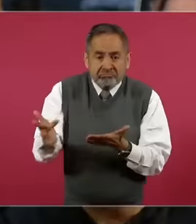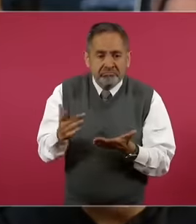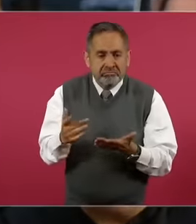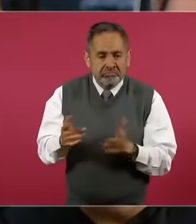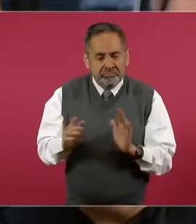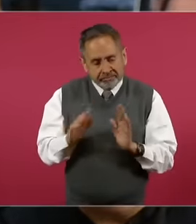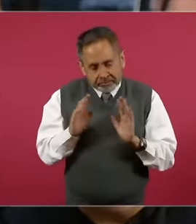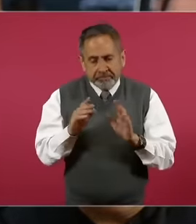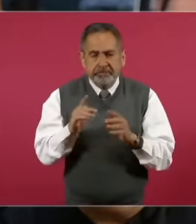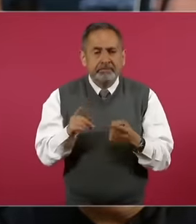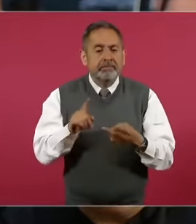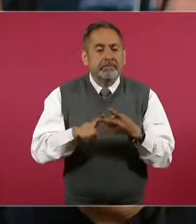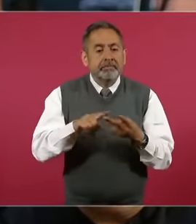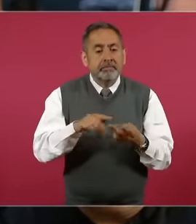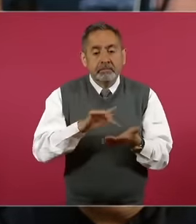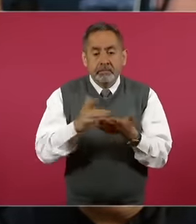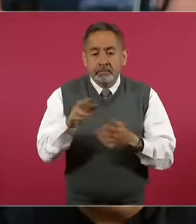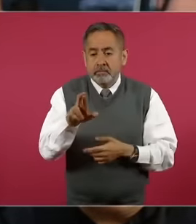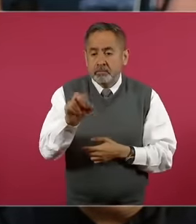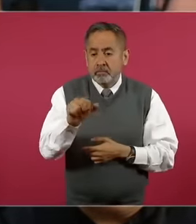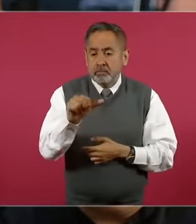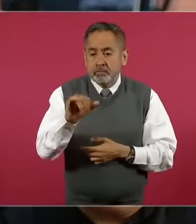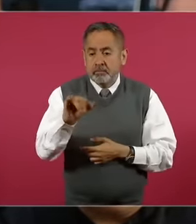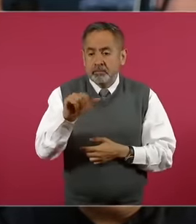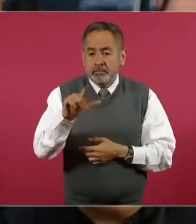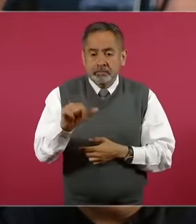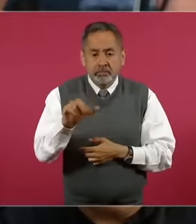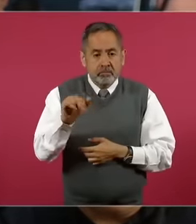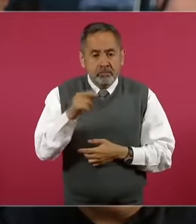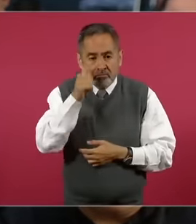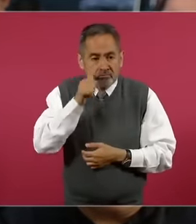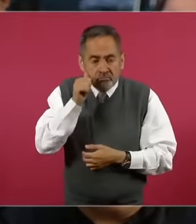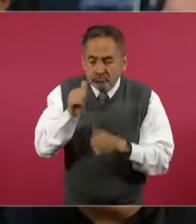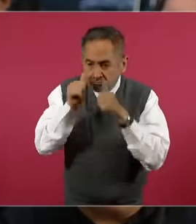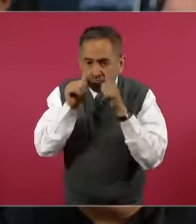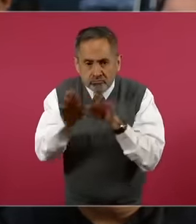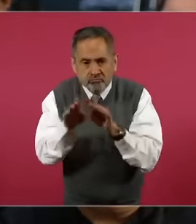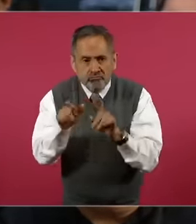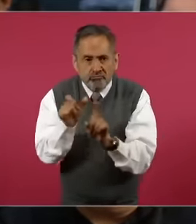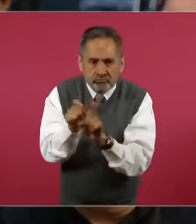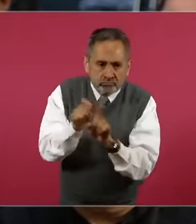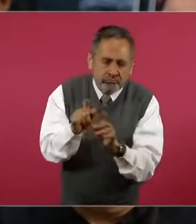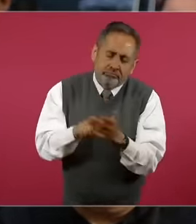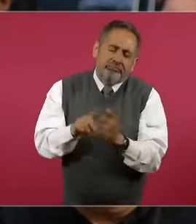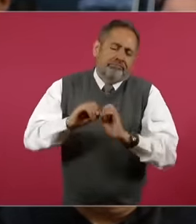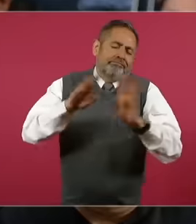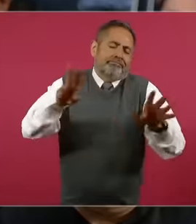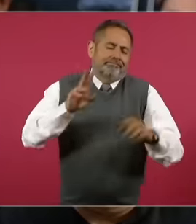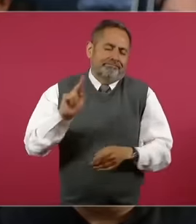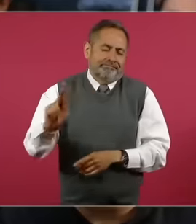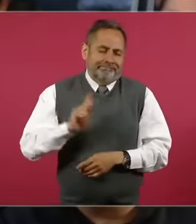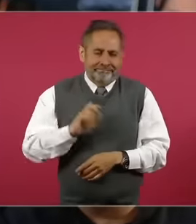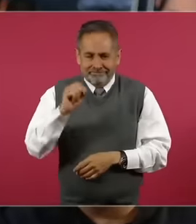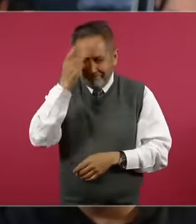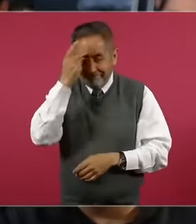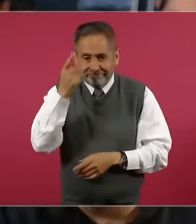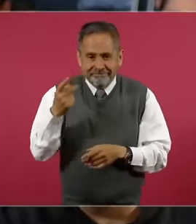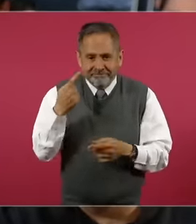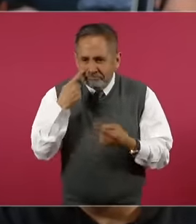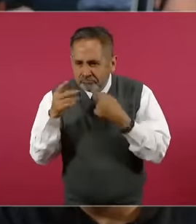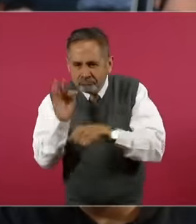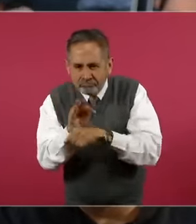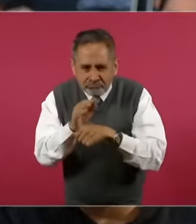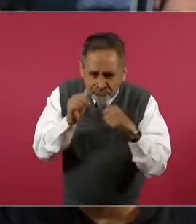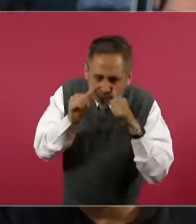uso. Gracias a Rosa Isela Rodríguez, que siempre estuvo al pendiente, y cómo no, si es de San Luis Potosí, siempre estuvo al pendiente de